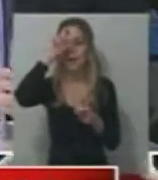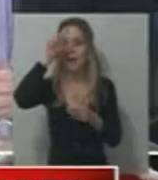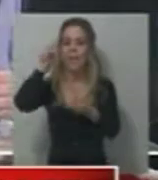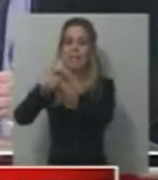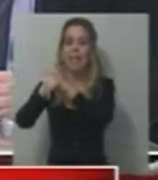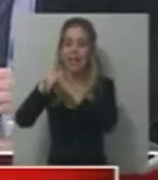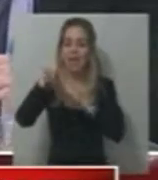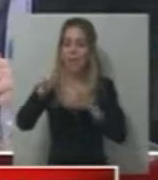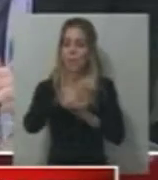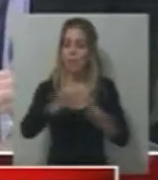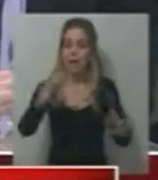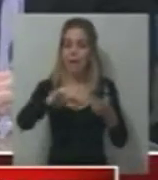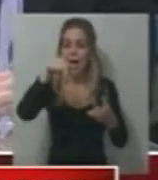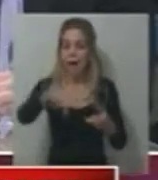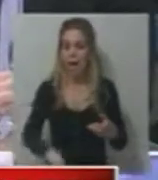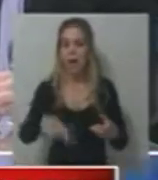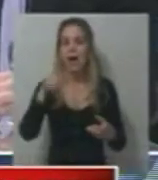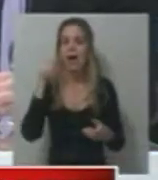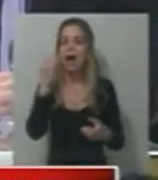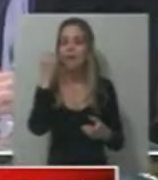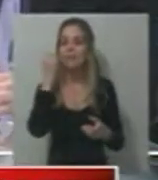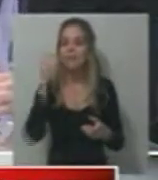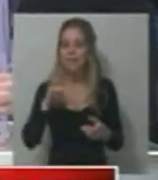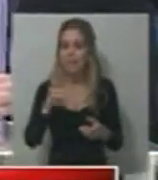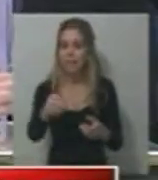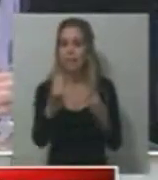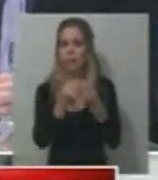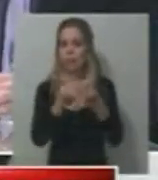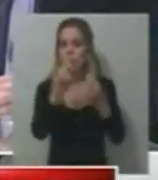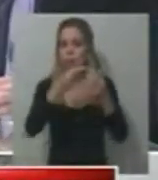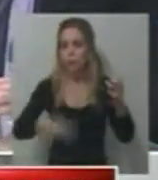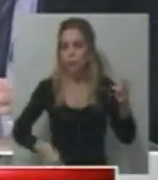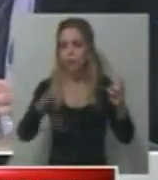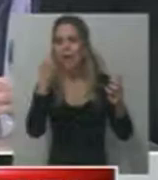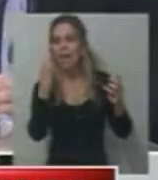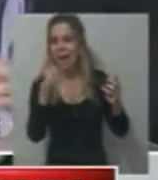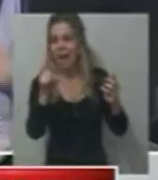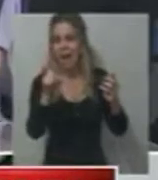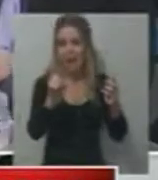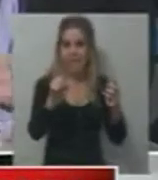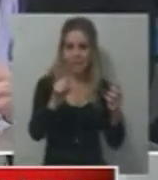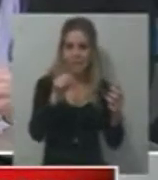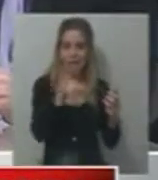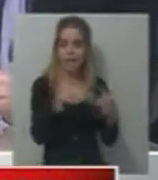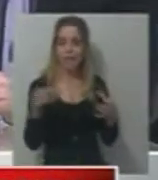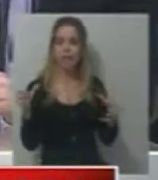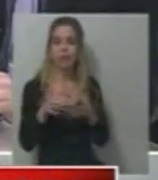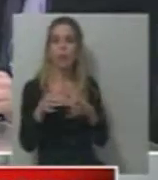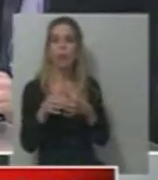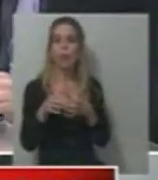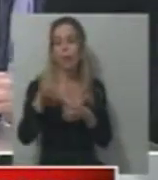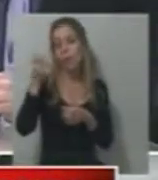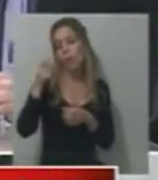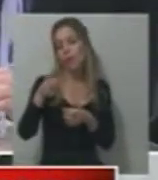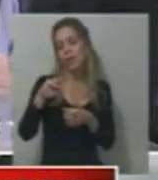del Sarmiento. Digo, fueron una sucesión de hechos inesperados que generan un clima raro de campaña. Lo que pasó